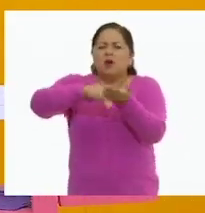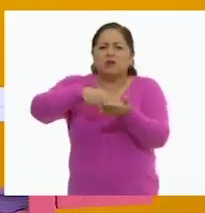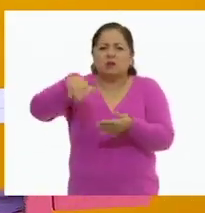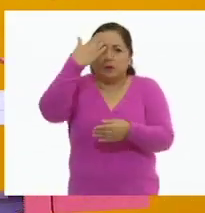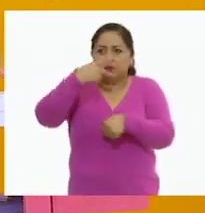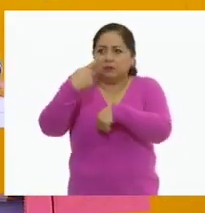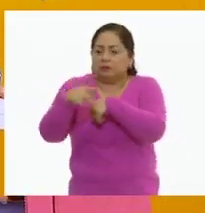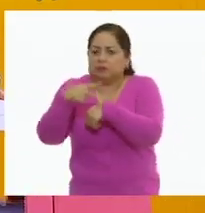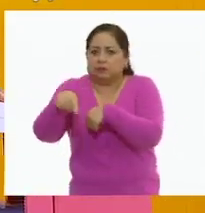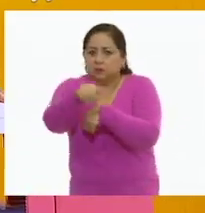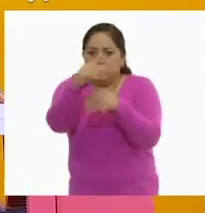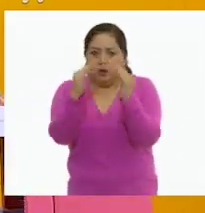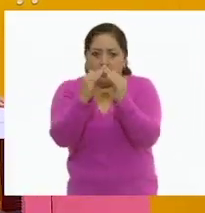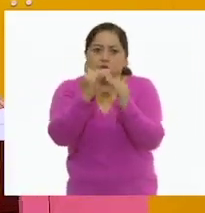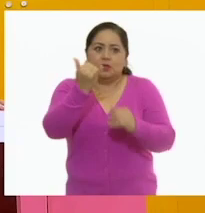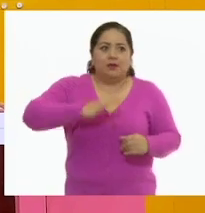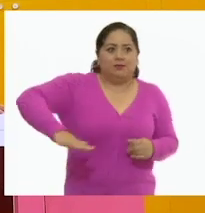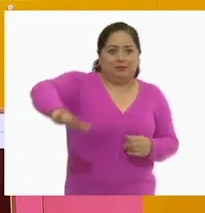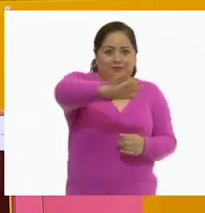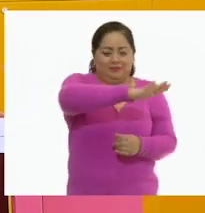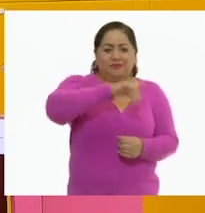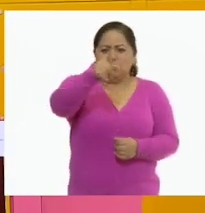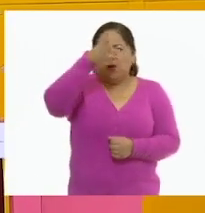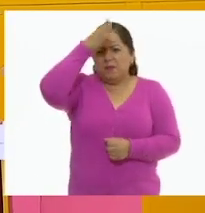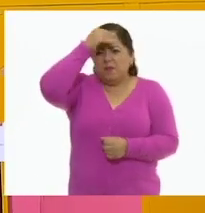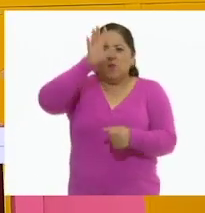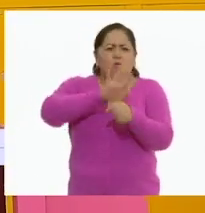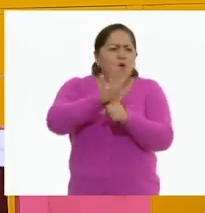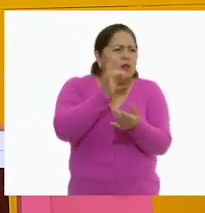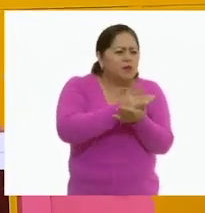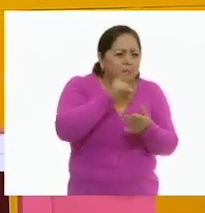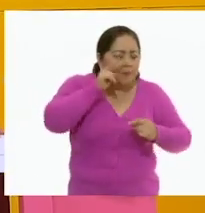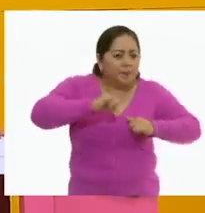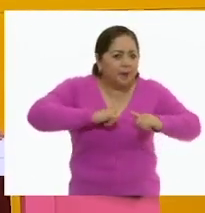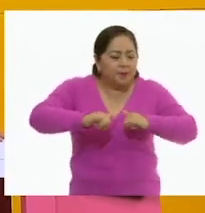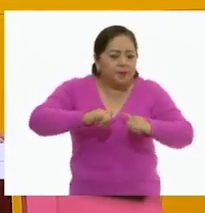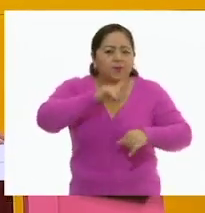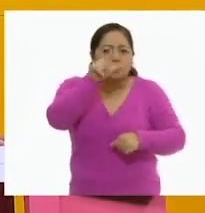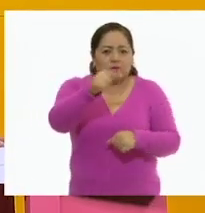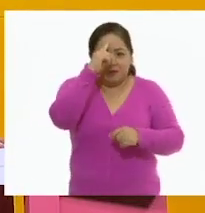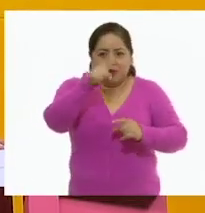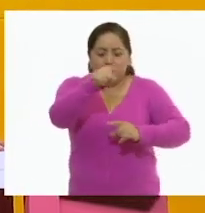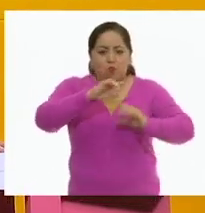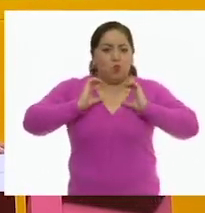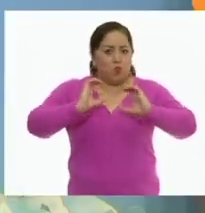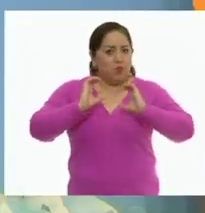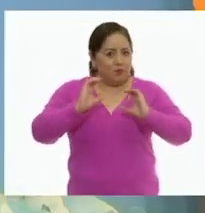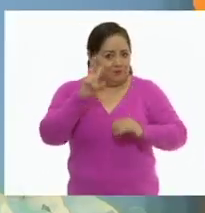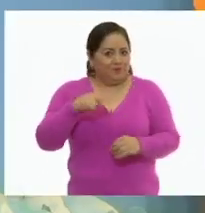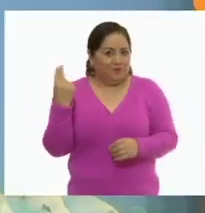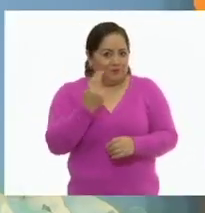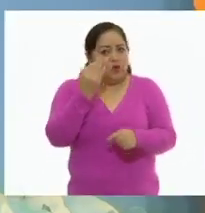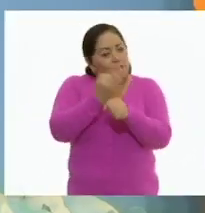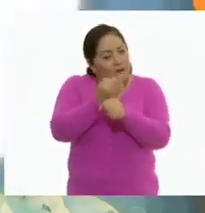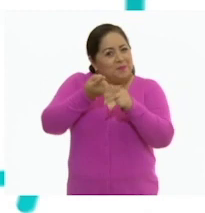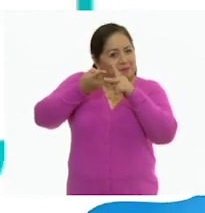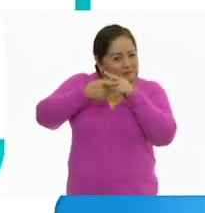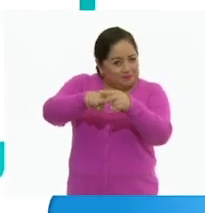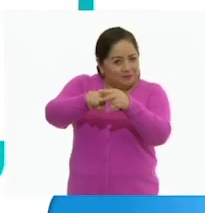en tu casa y en tu comunidad. Aprenderás a ubicarlos en un mapa y a tomar las precauciones necesarias.